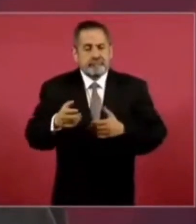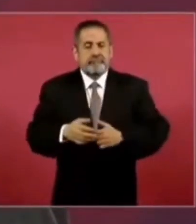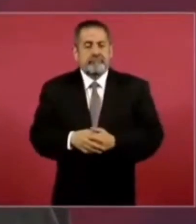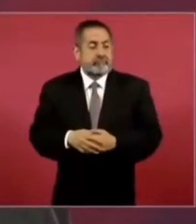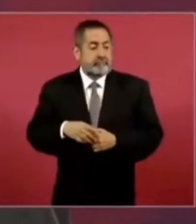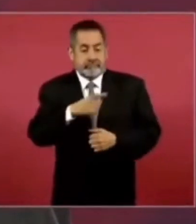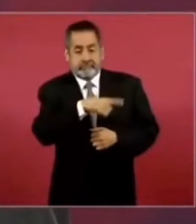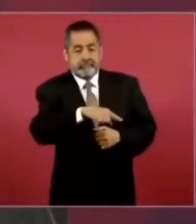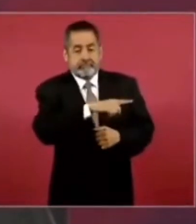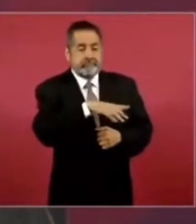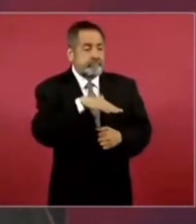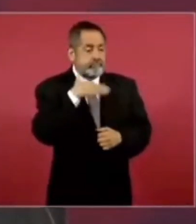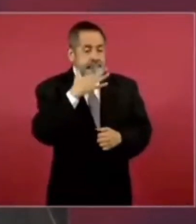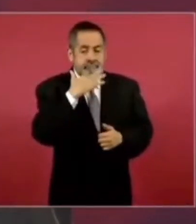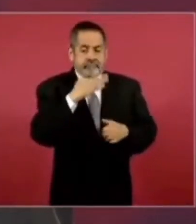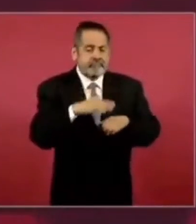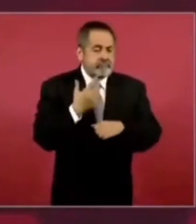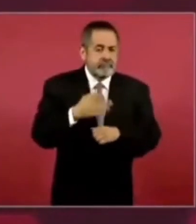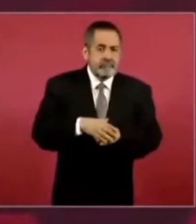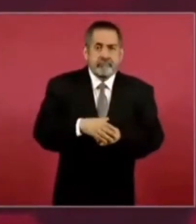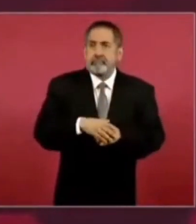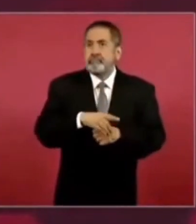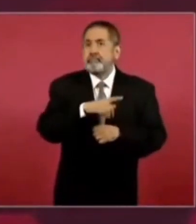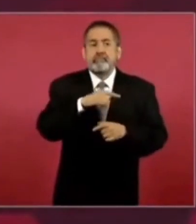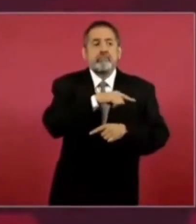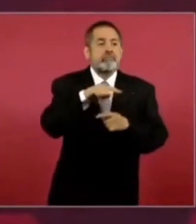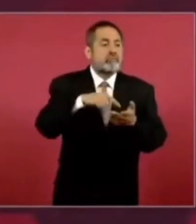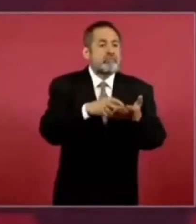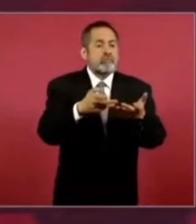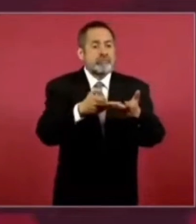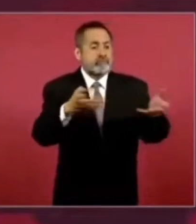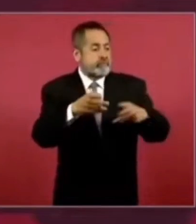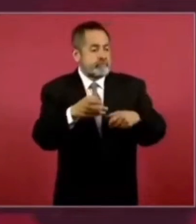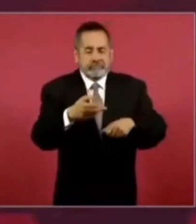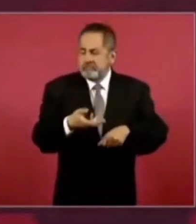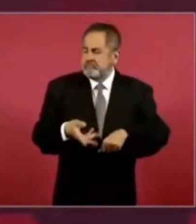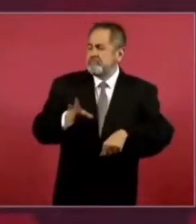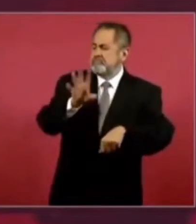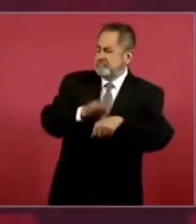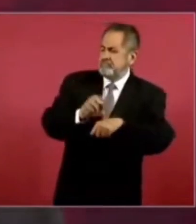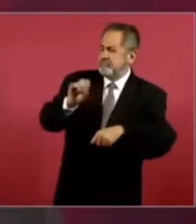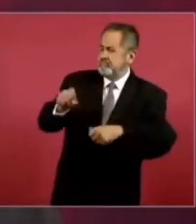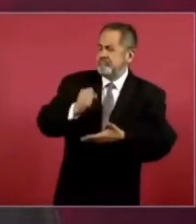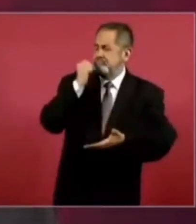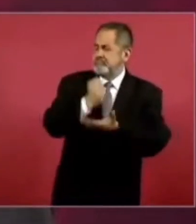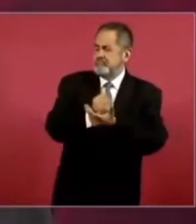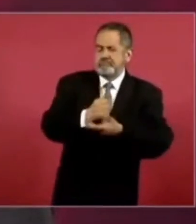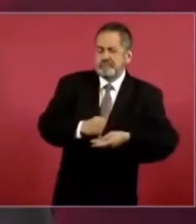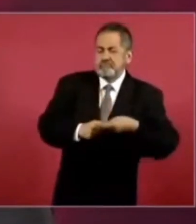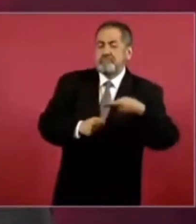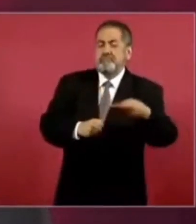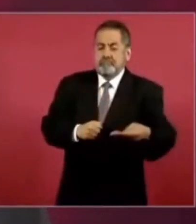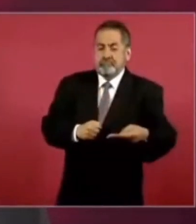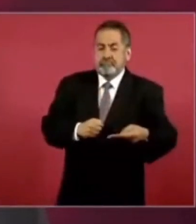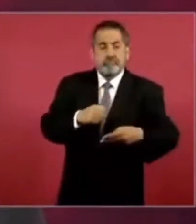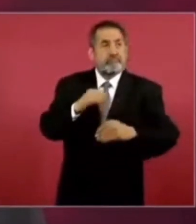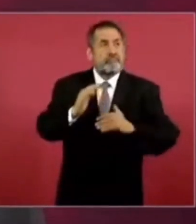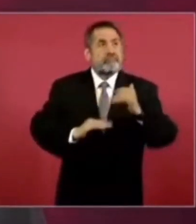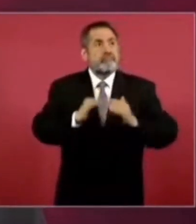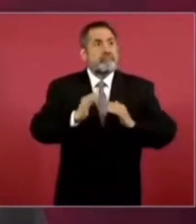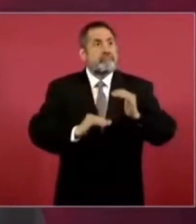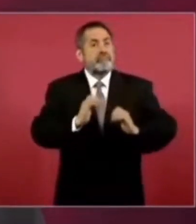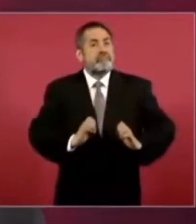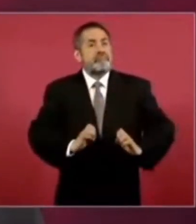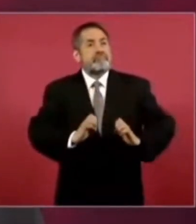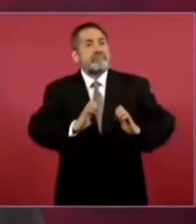permisos de uso de suelo para hacer Torres de